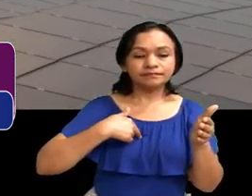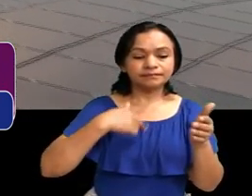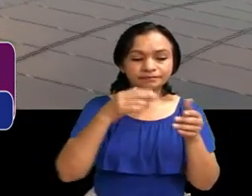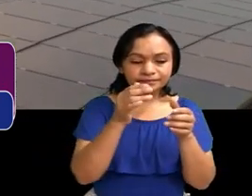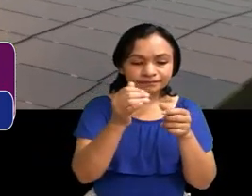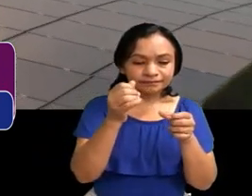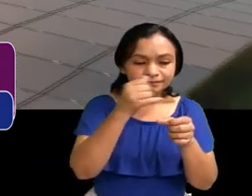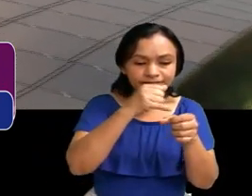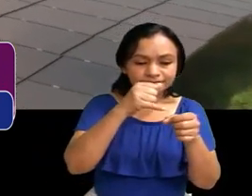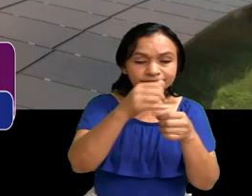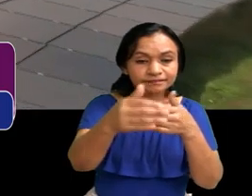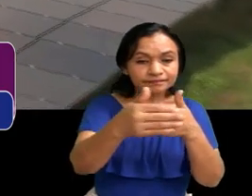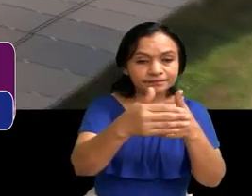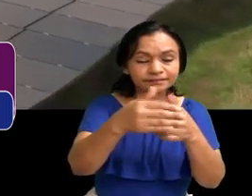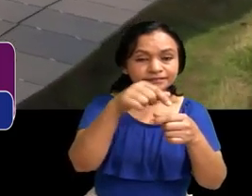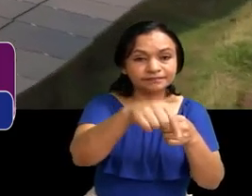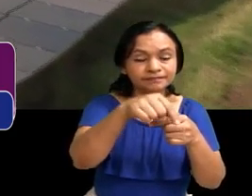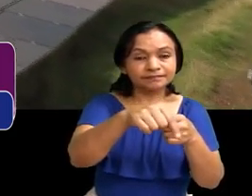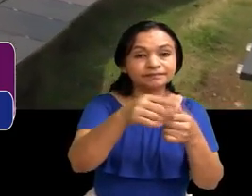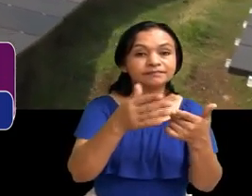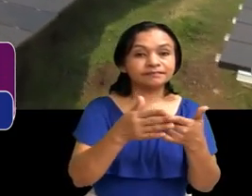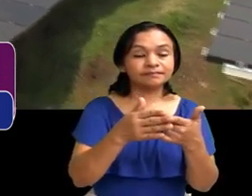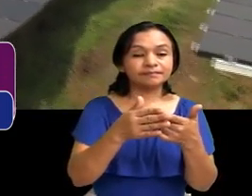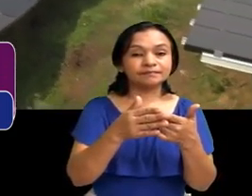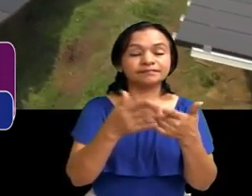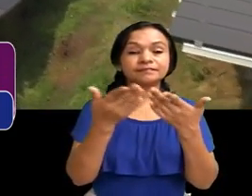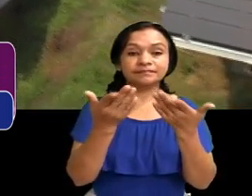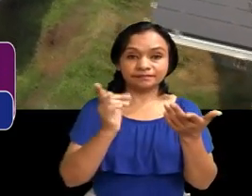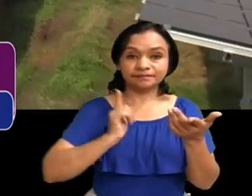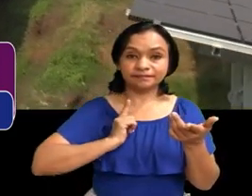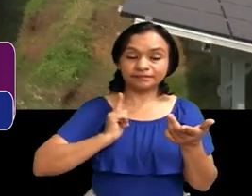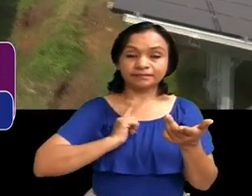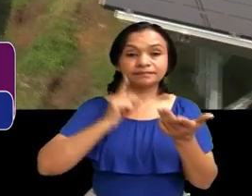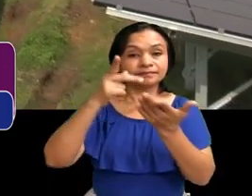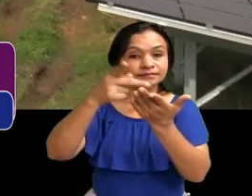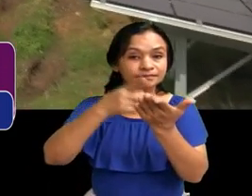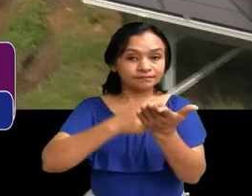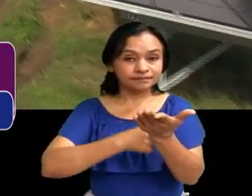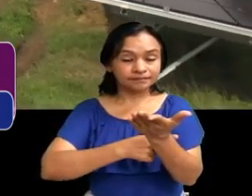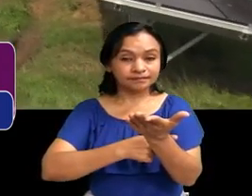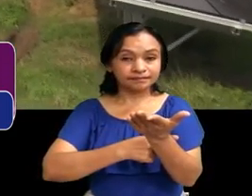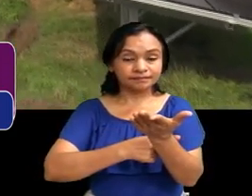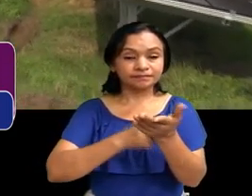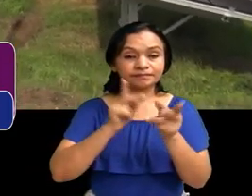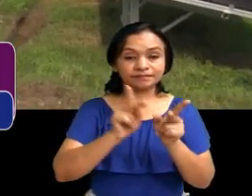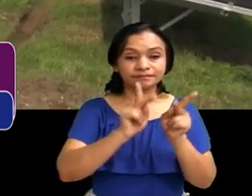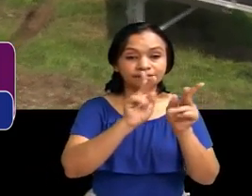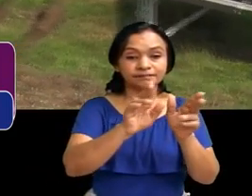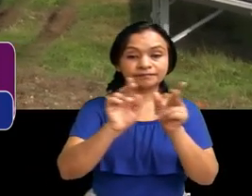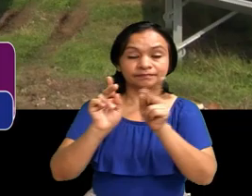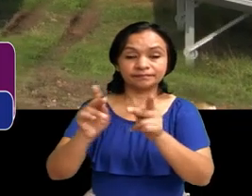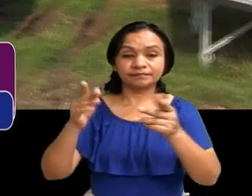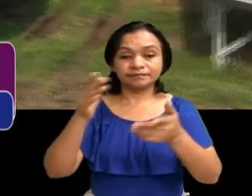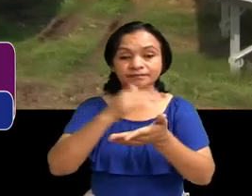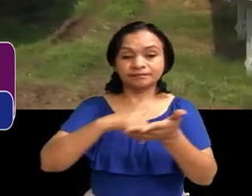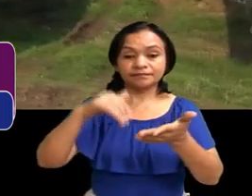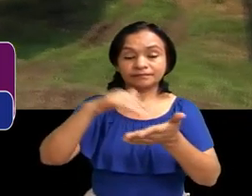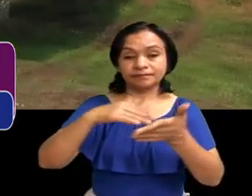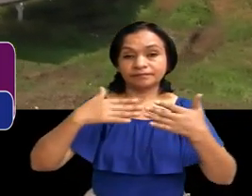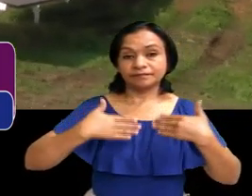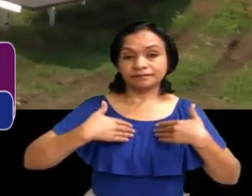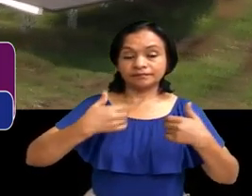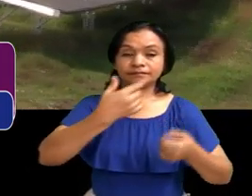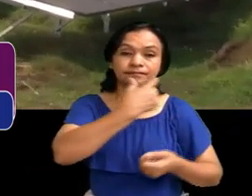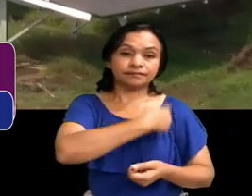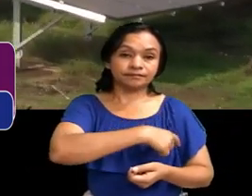Island. Entonces, pero a esto se complementa ese gran proyecto también de paneles individuales en centros de salud, escuelas, que